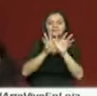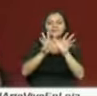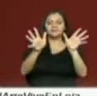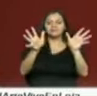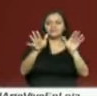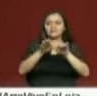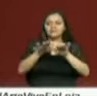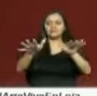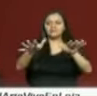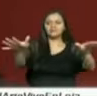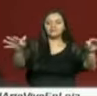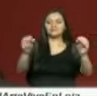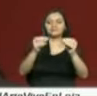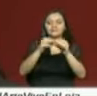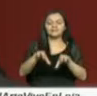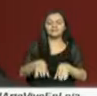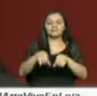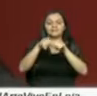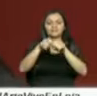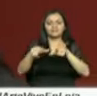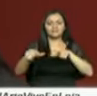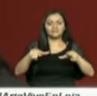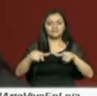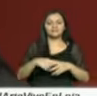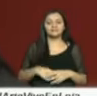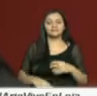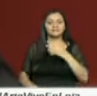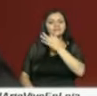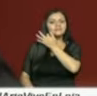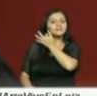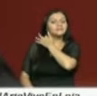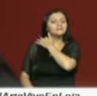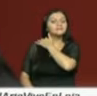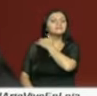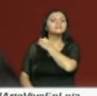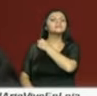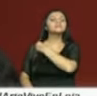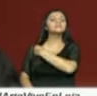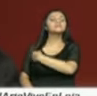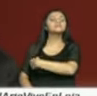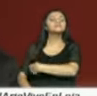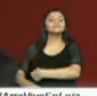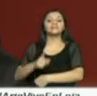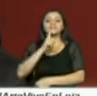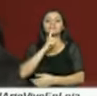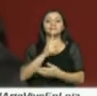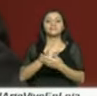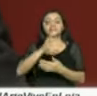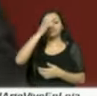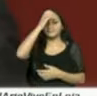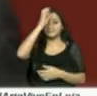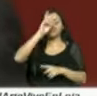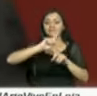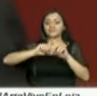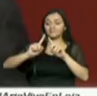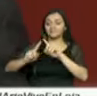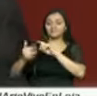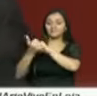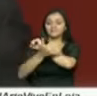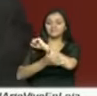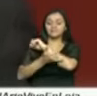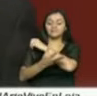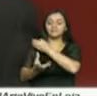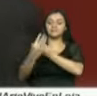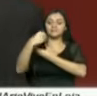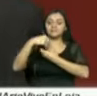lo consoliden en cada una de las ediciones. Es innegable que la cultura en muchos países, incluidos